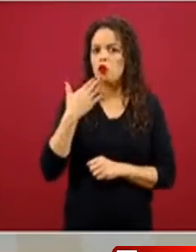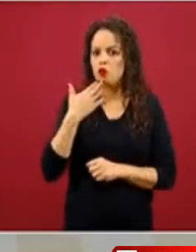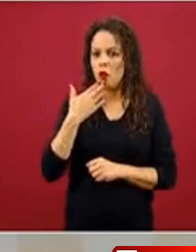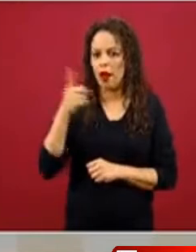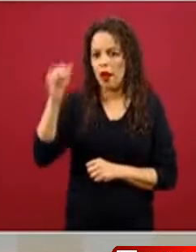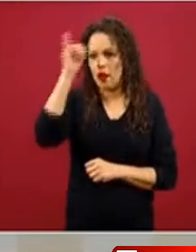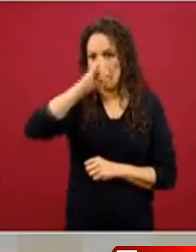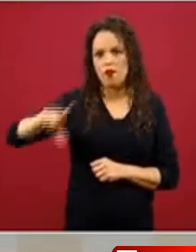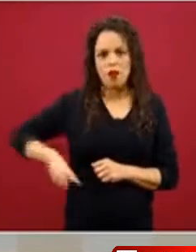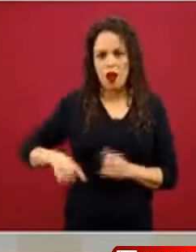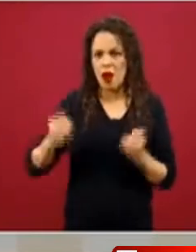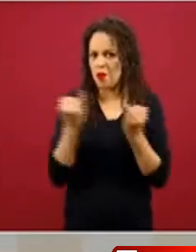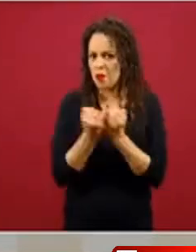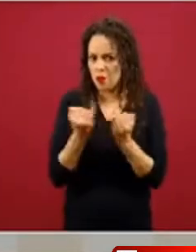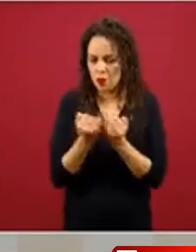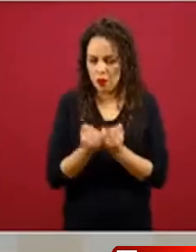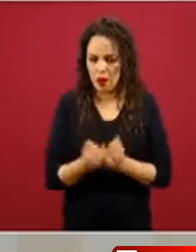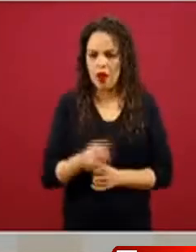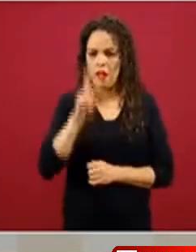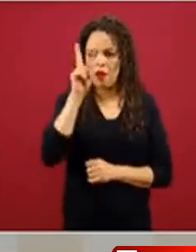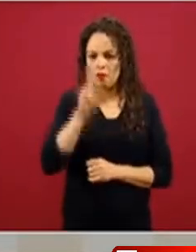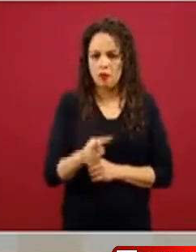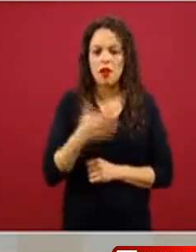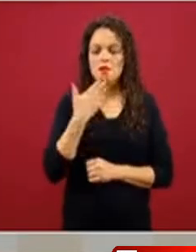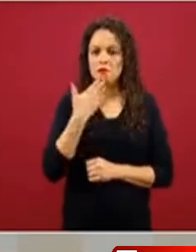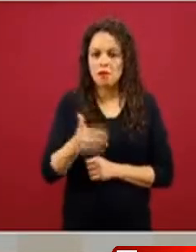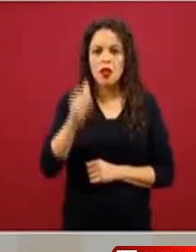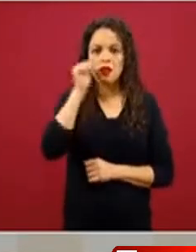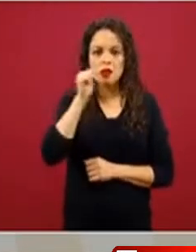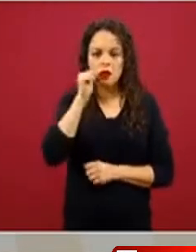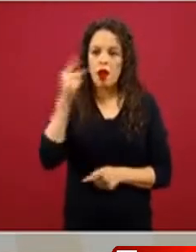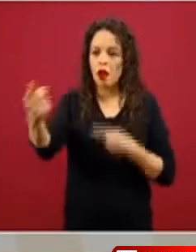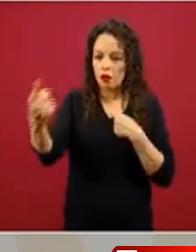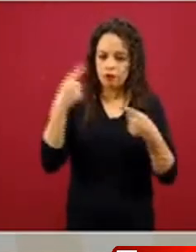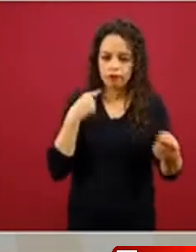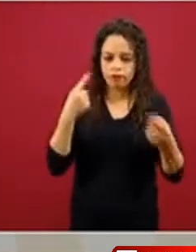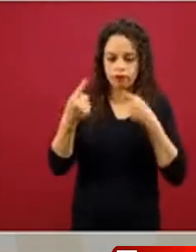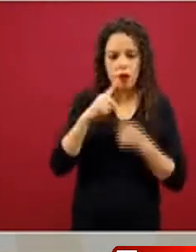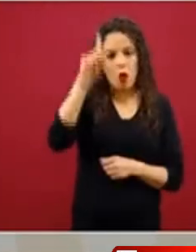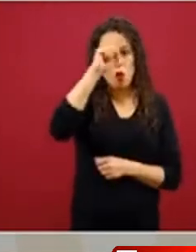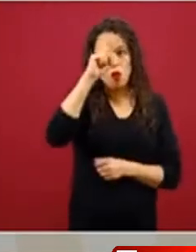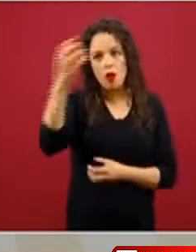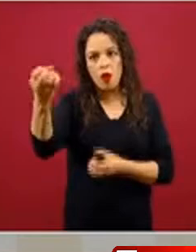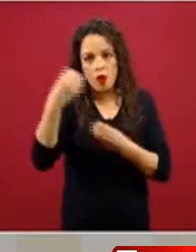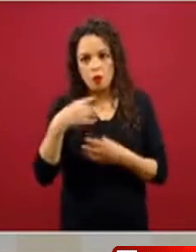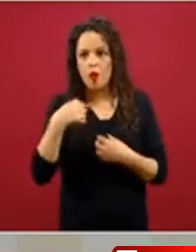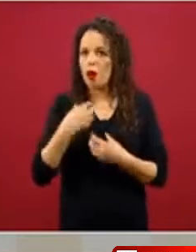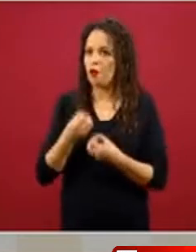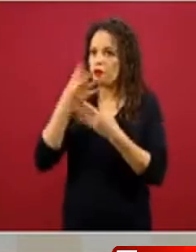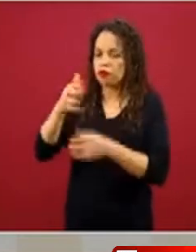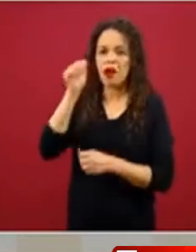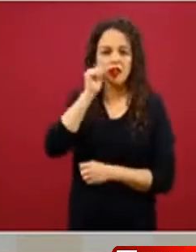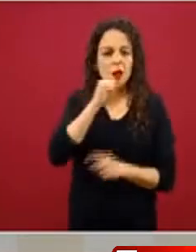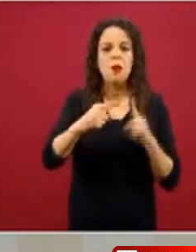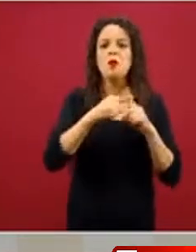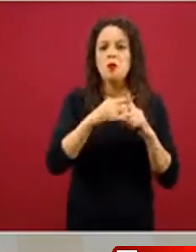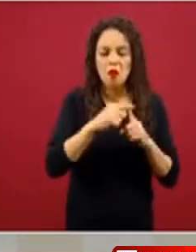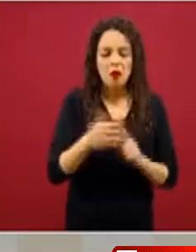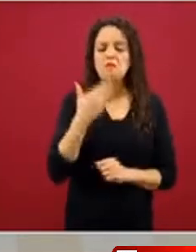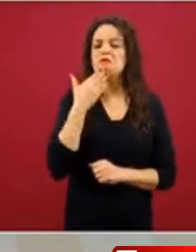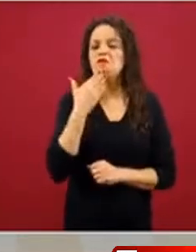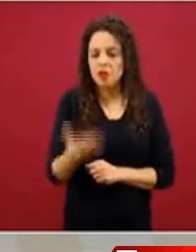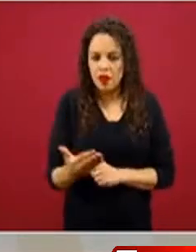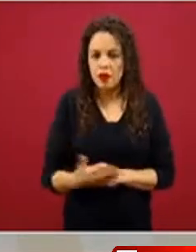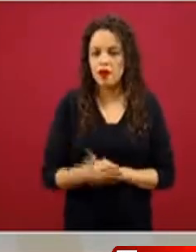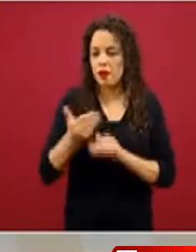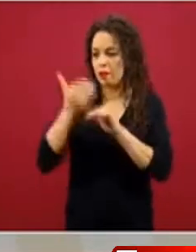y encontramos siempre una retroalimentación muy positiva. A lo largo de la semana, como ha ocurrido en semanas